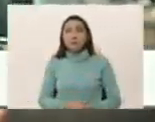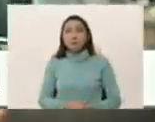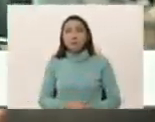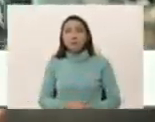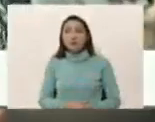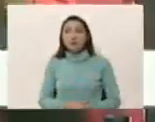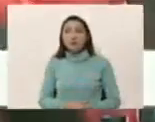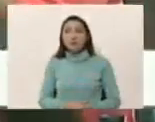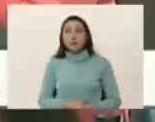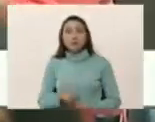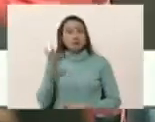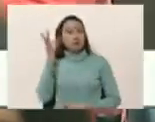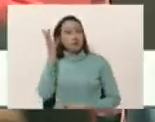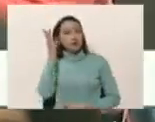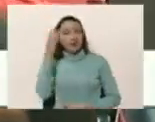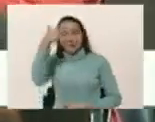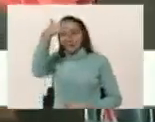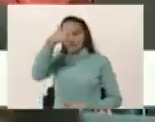y el feminismo